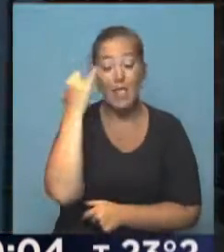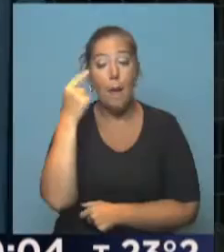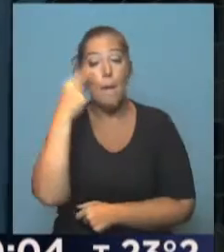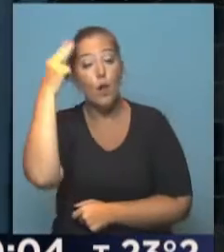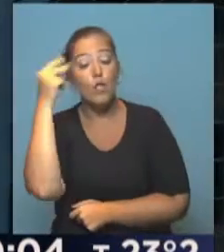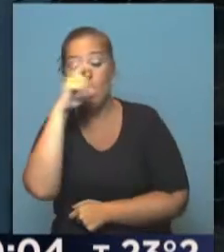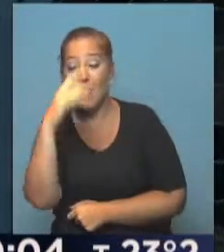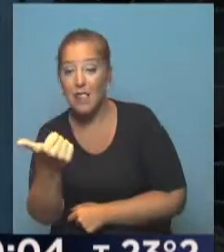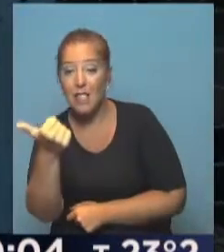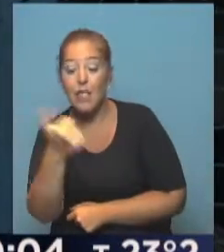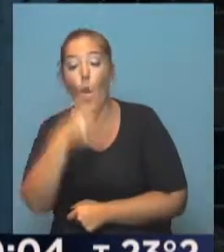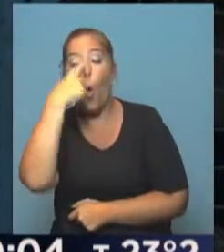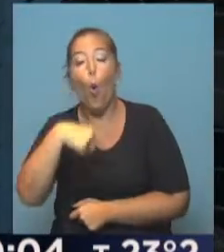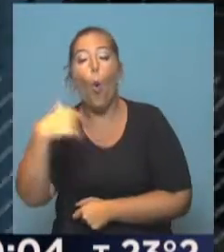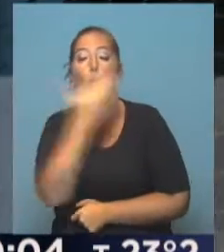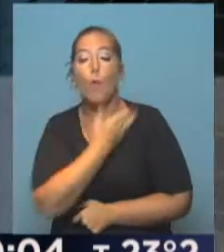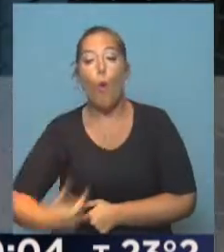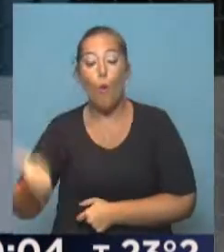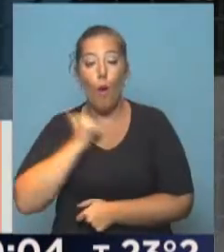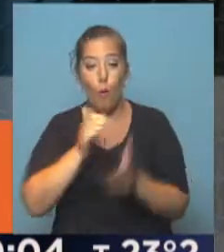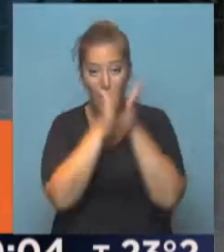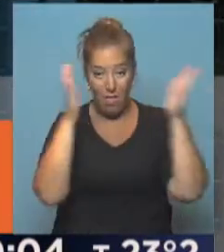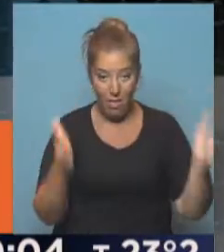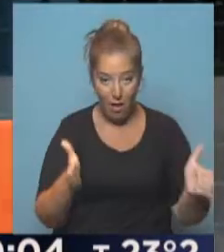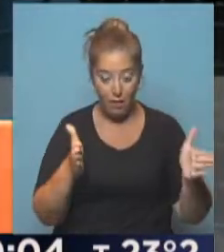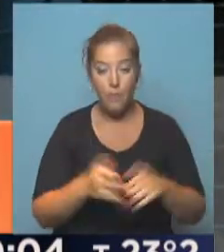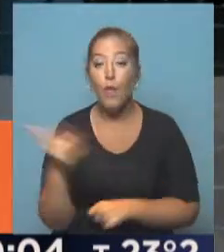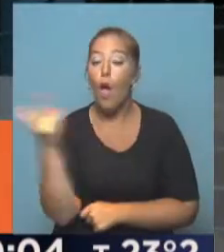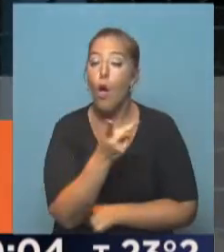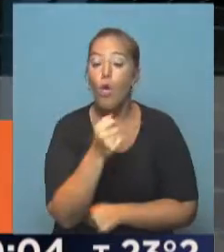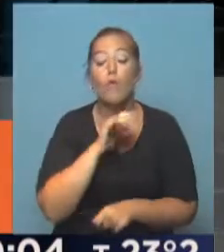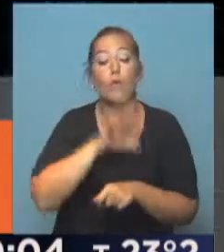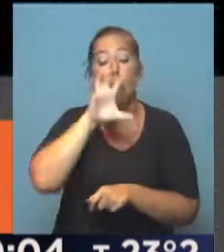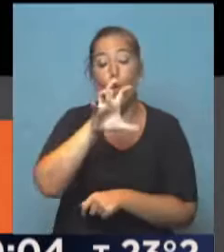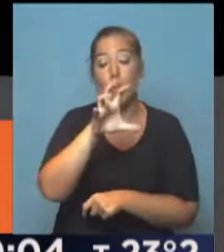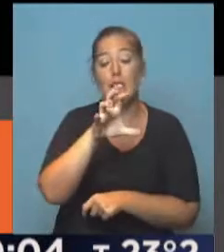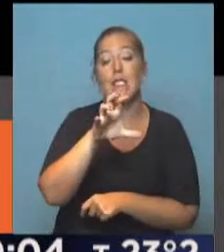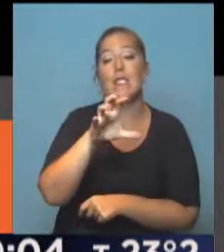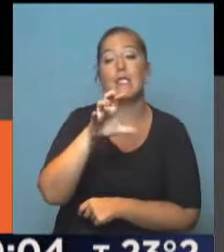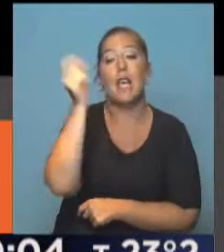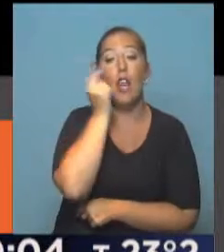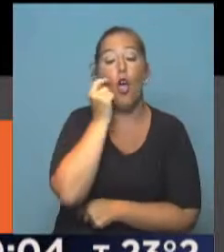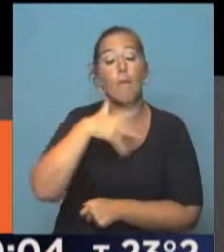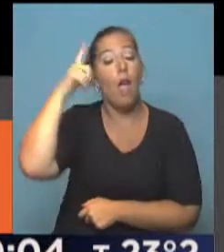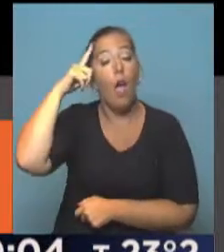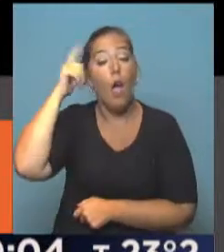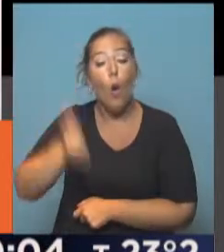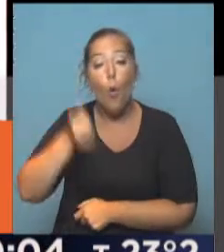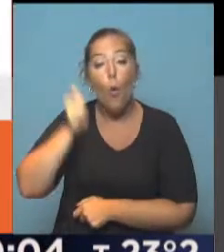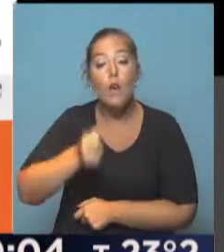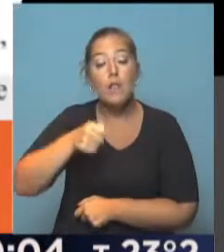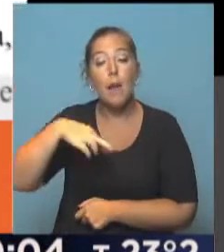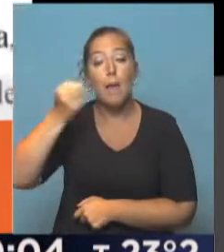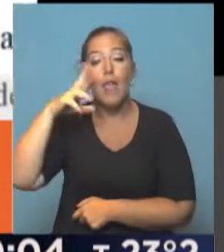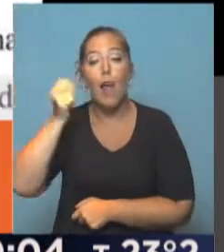1976 durante la última dictadura militar. Hechos ocurridos en La Rioja, donde el juez federal Daniel Herrera Piedrabuena libró